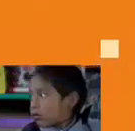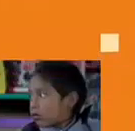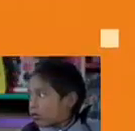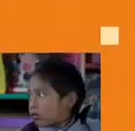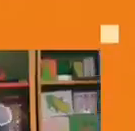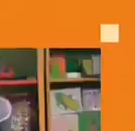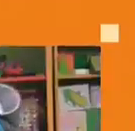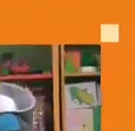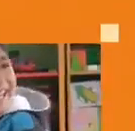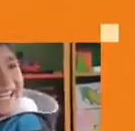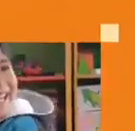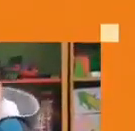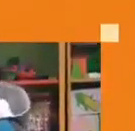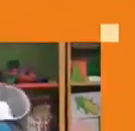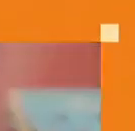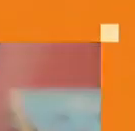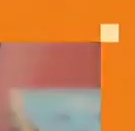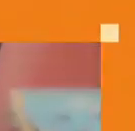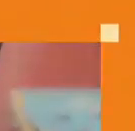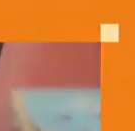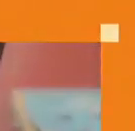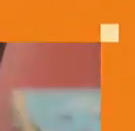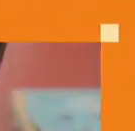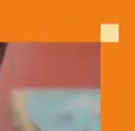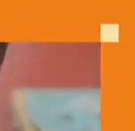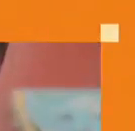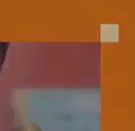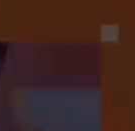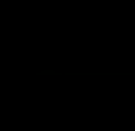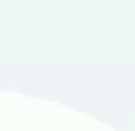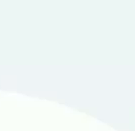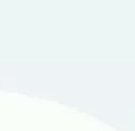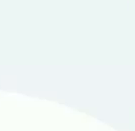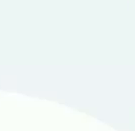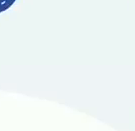Estamos viendo Aprendo en Casa, primaria.